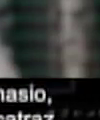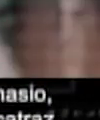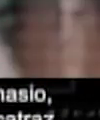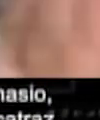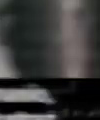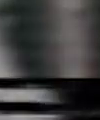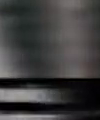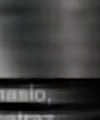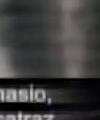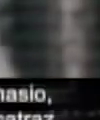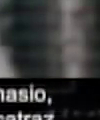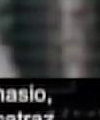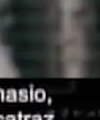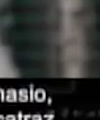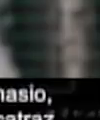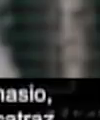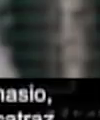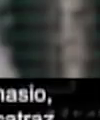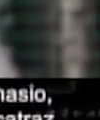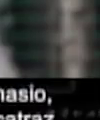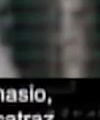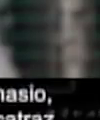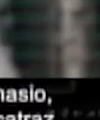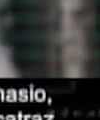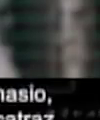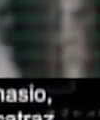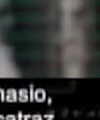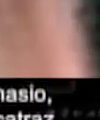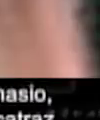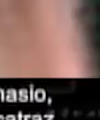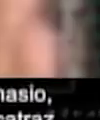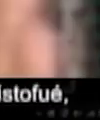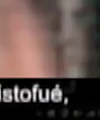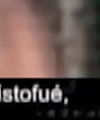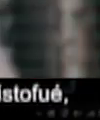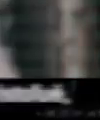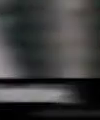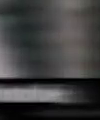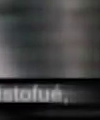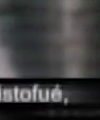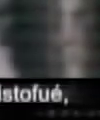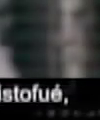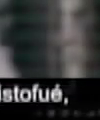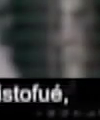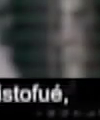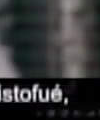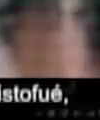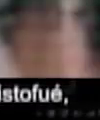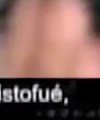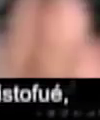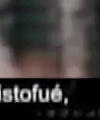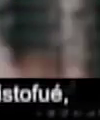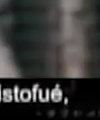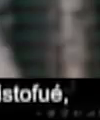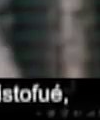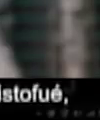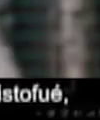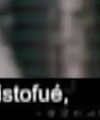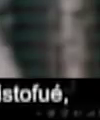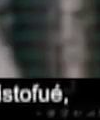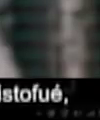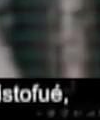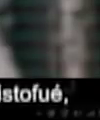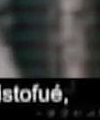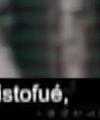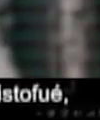Atanasio, enfrentar y neutralizar los colectivos que es Alcatraz, la tranca de la autopista